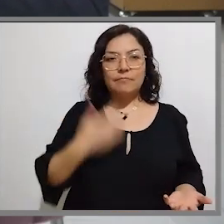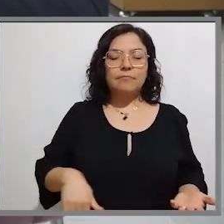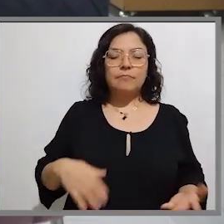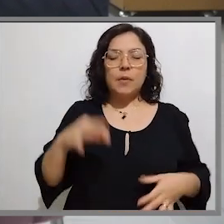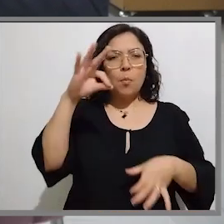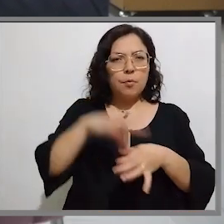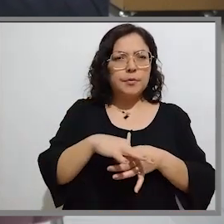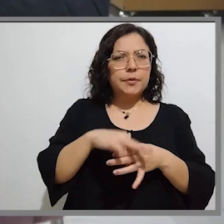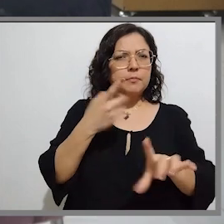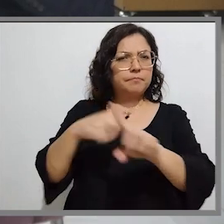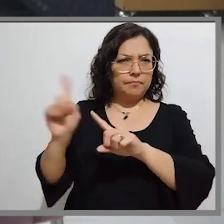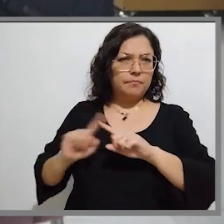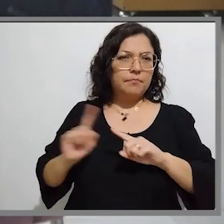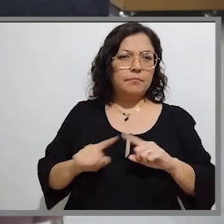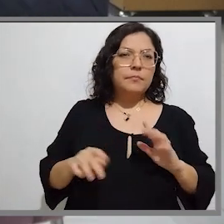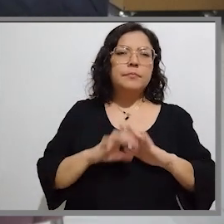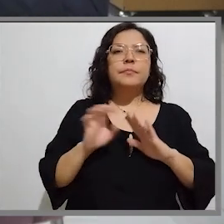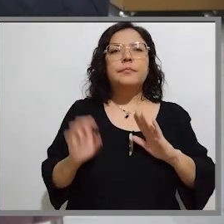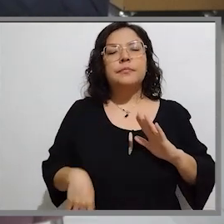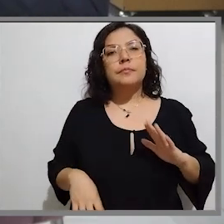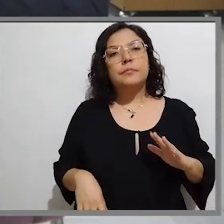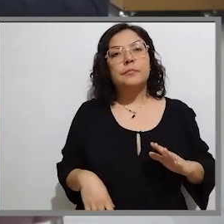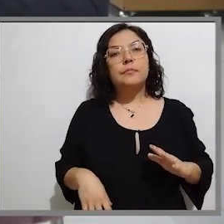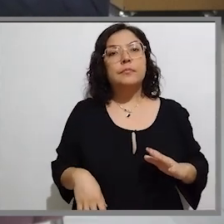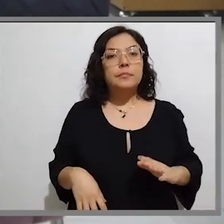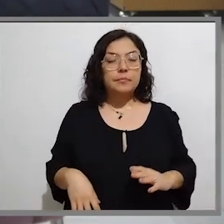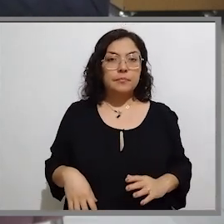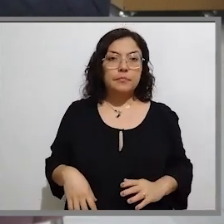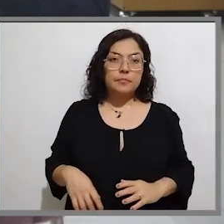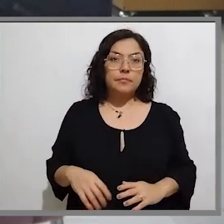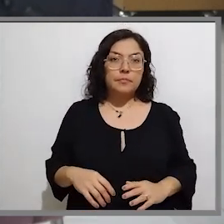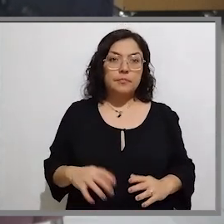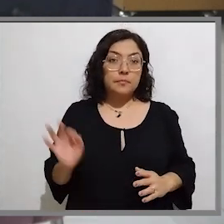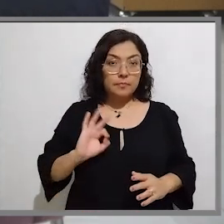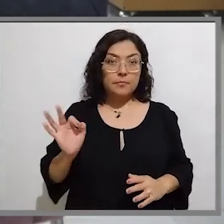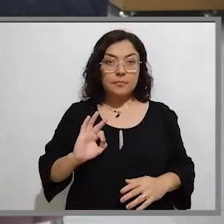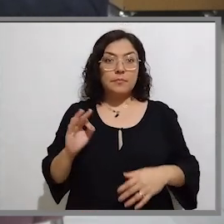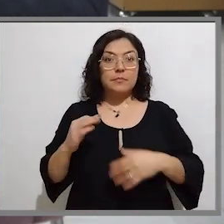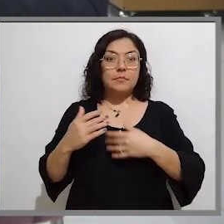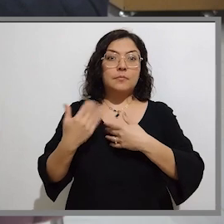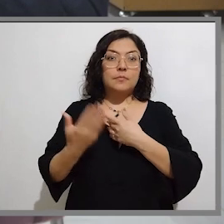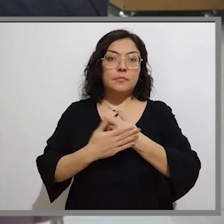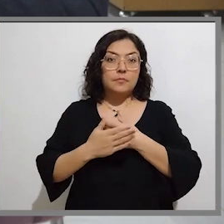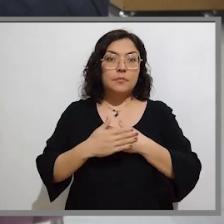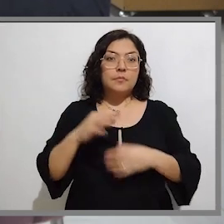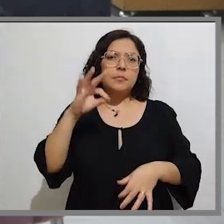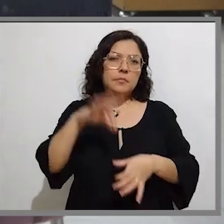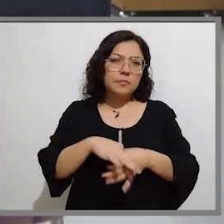no solamente las que organiza el órgano electoral en su función, sino también en otro tipo de elecciones como